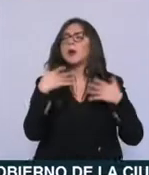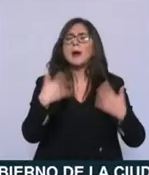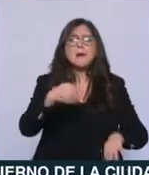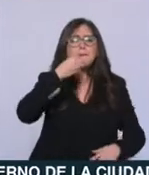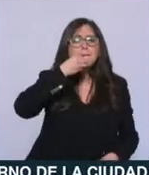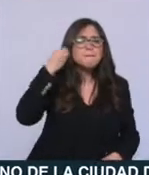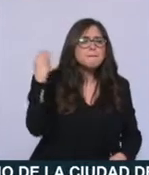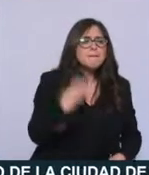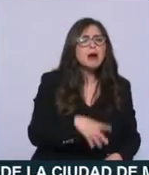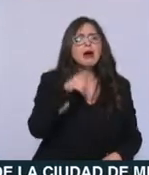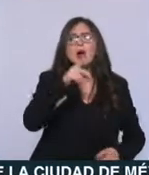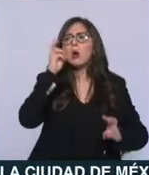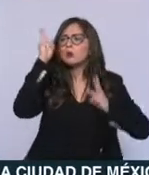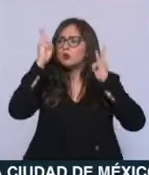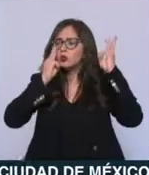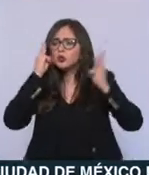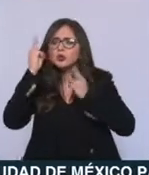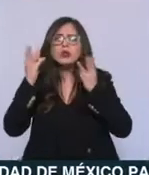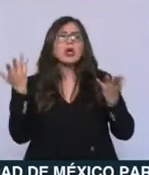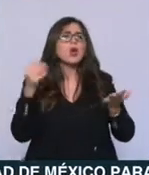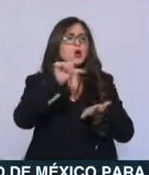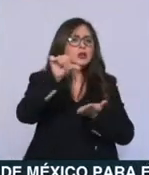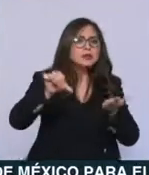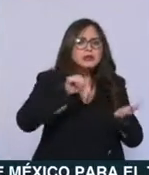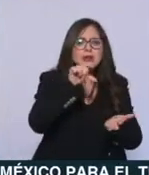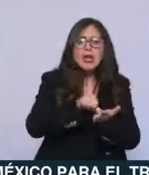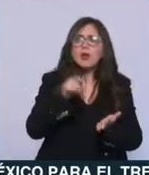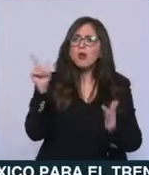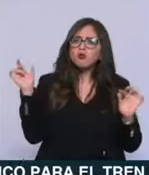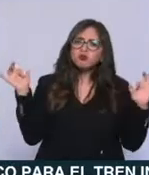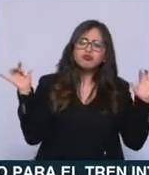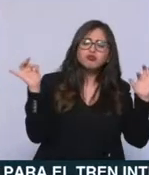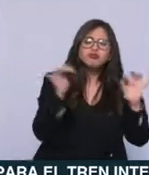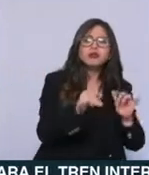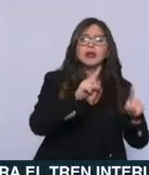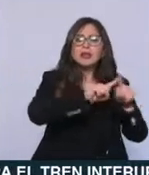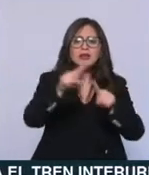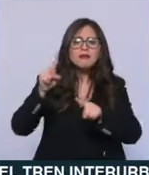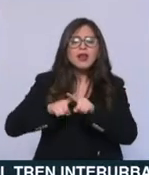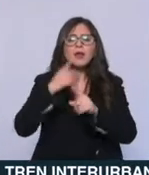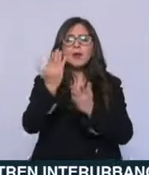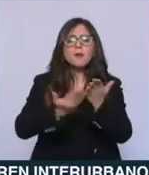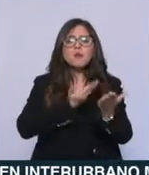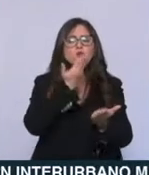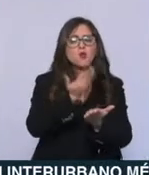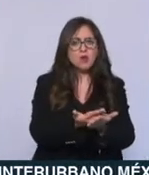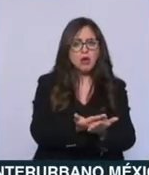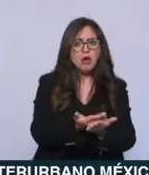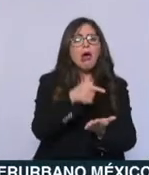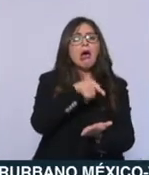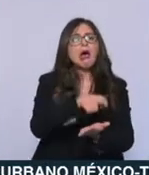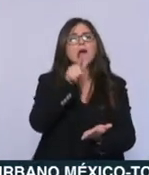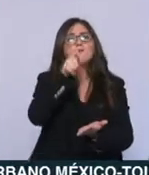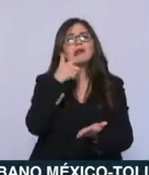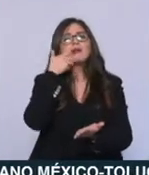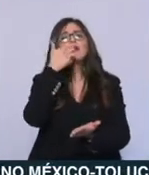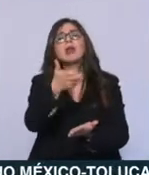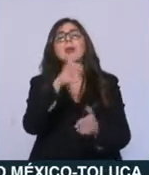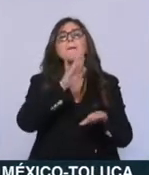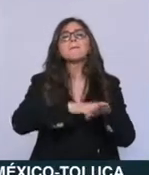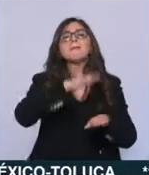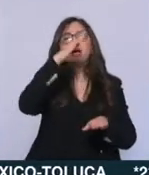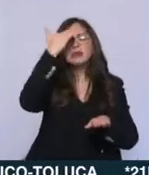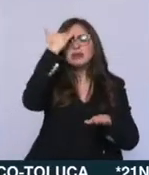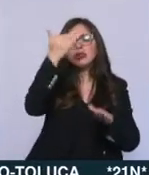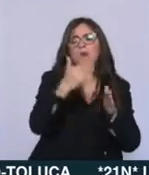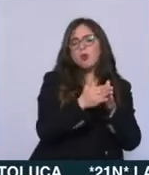de los museos, de los centros que van a recibir estas propuestas es tal que nos han pedido ya alargar